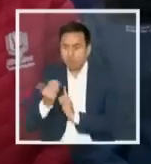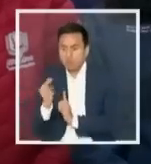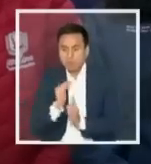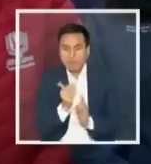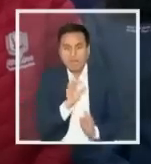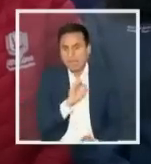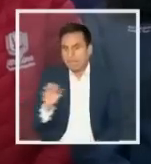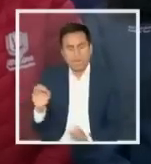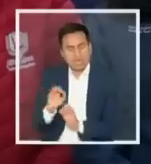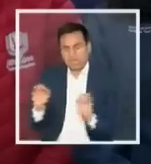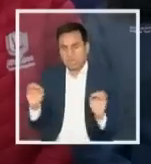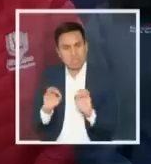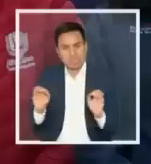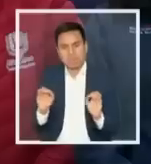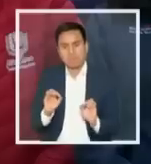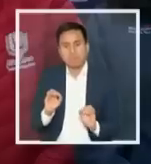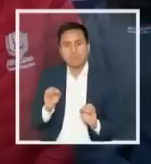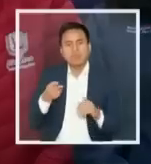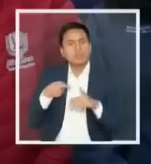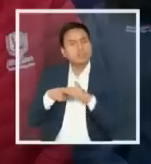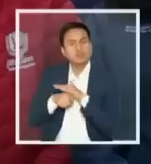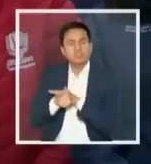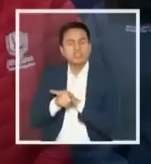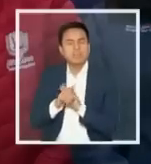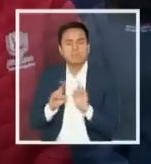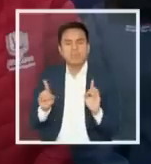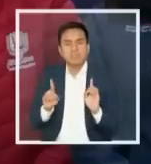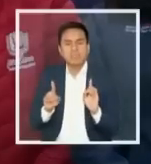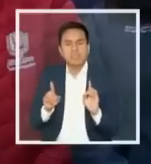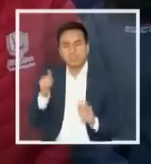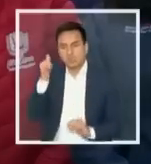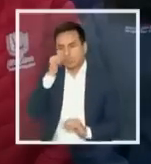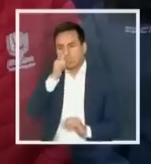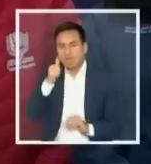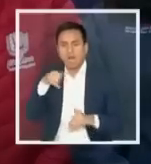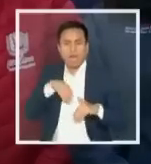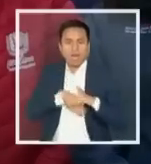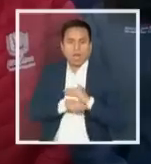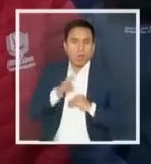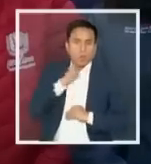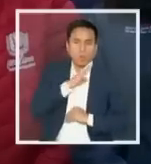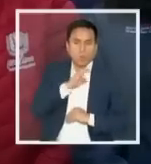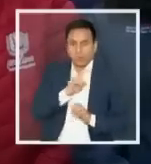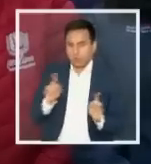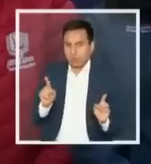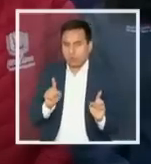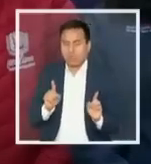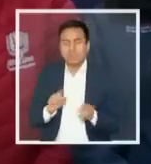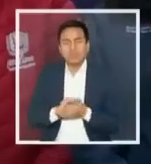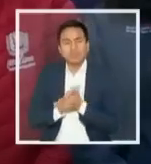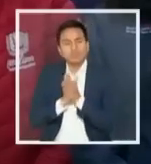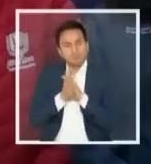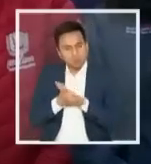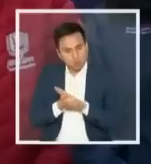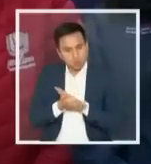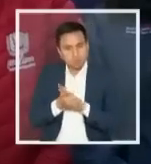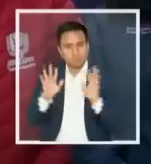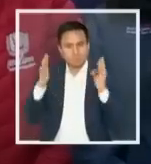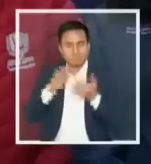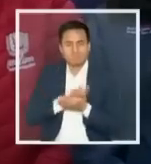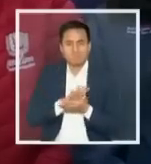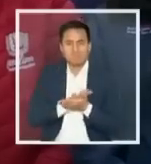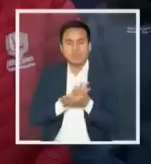a nadie, absolutamente a nadie, no se mete la suciedad debajo de la alfombra. Que todo, absolutamente